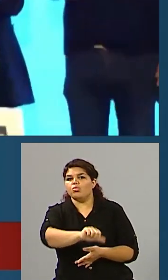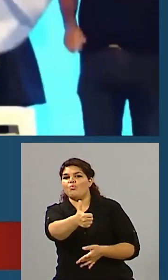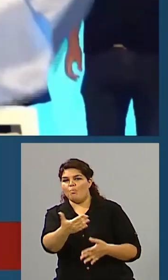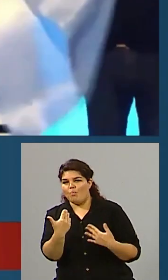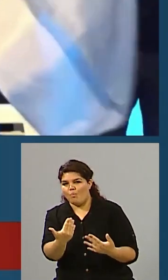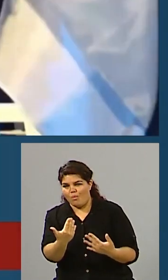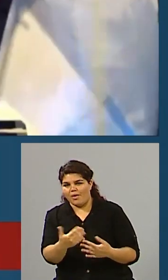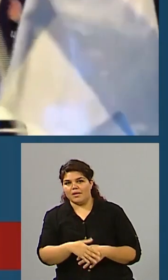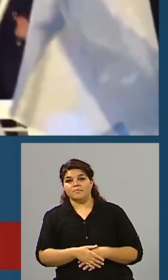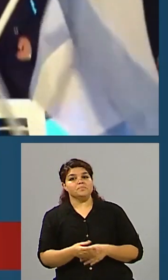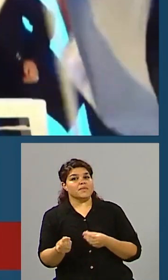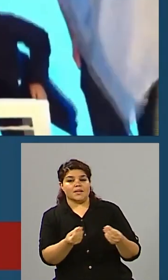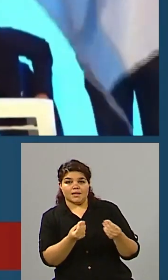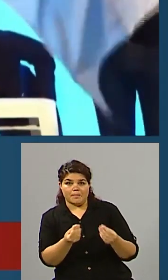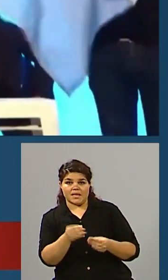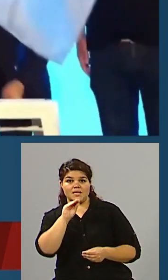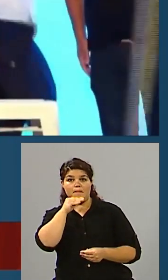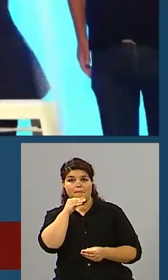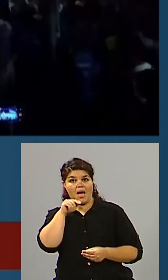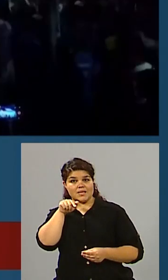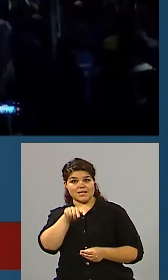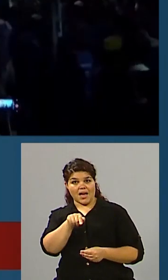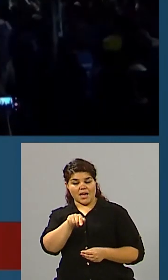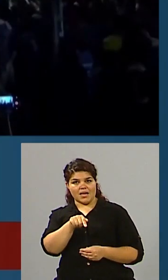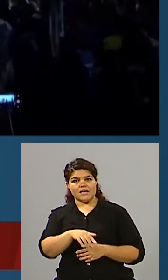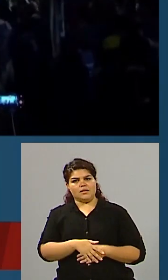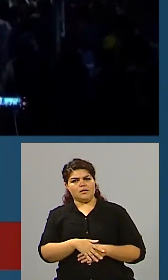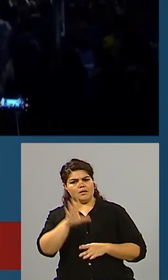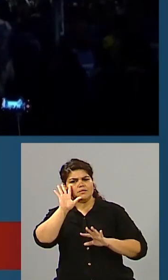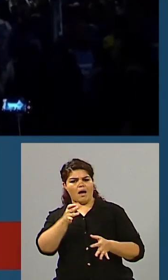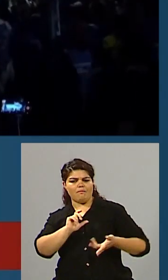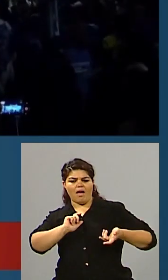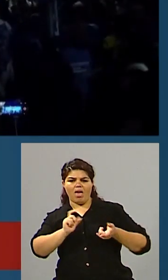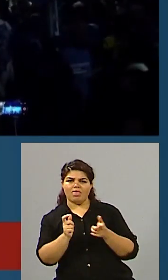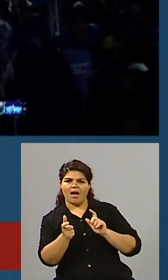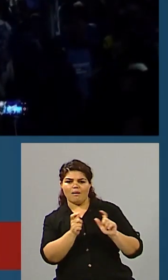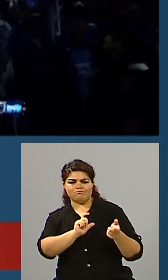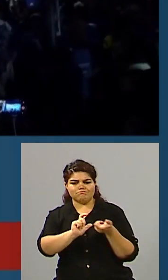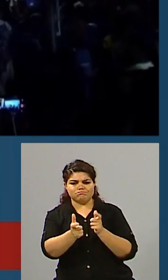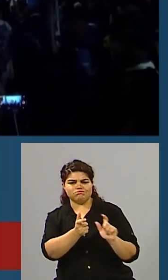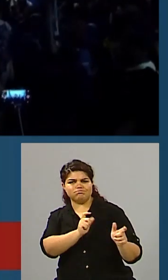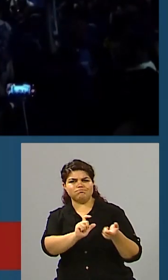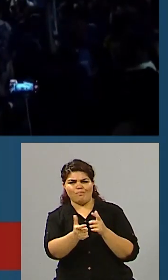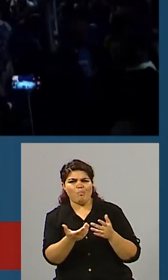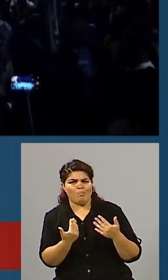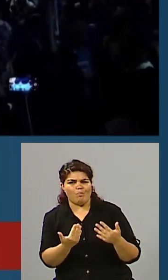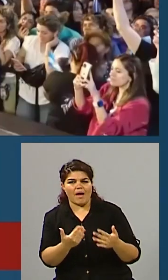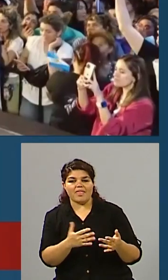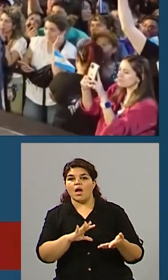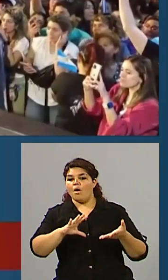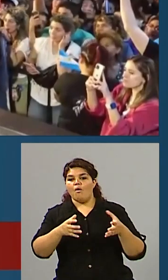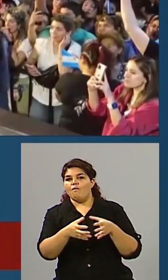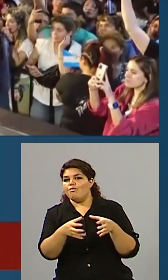además ha demostrado suficiente capacidad de readecuación y de acomodamiento a los climas